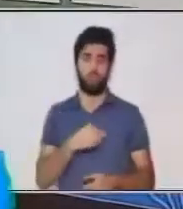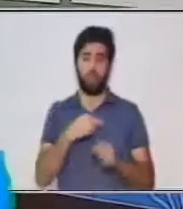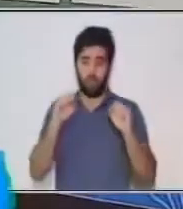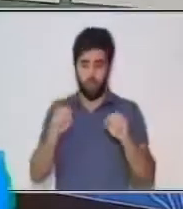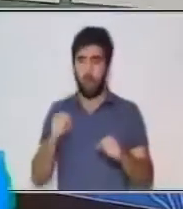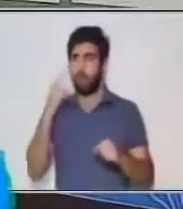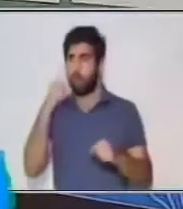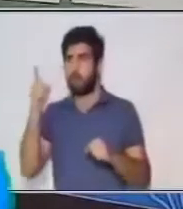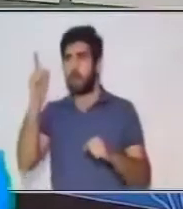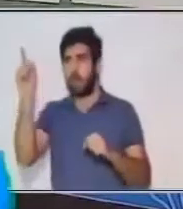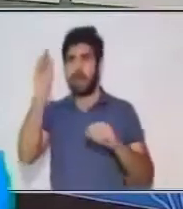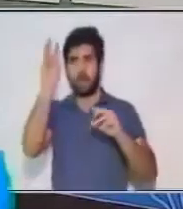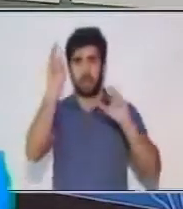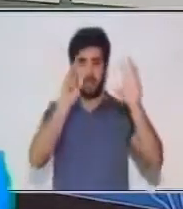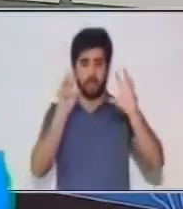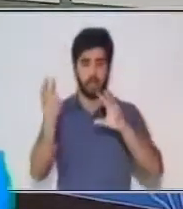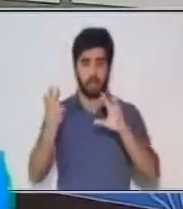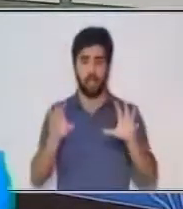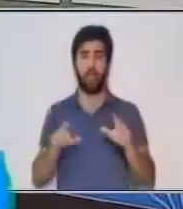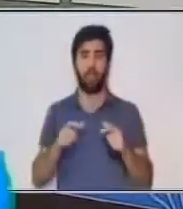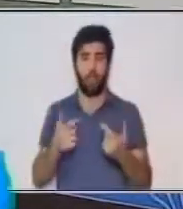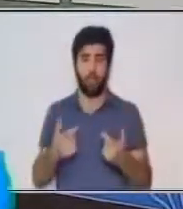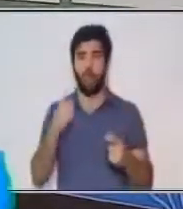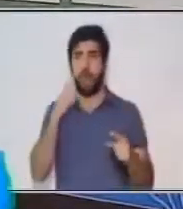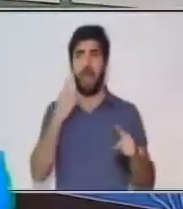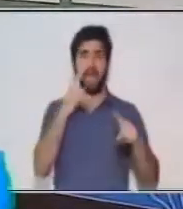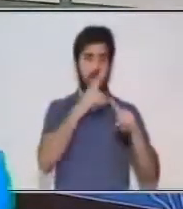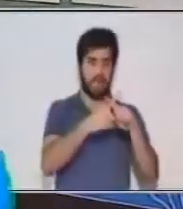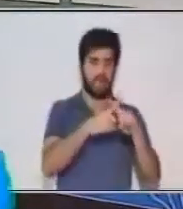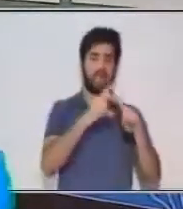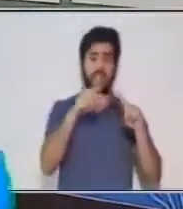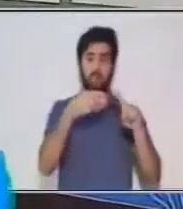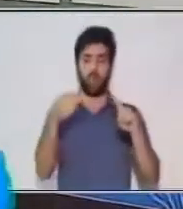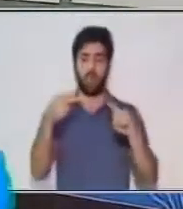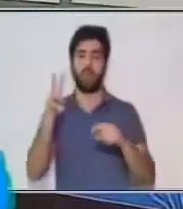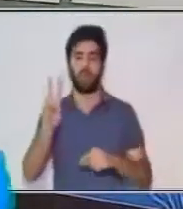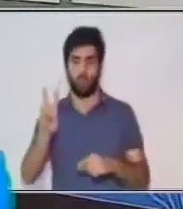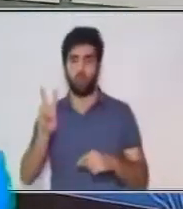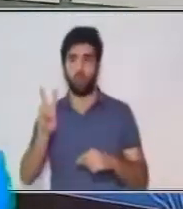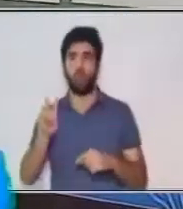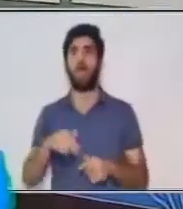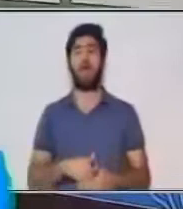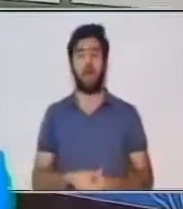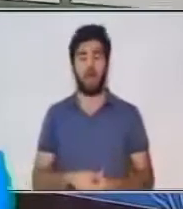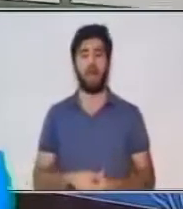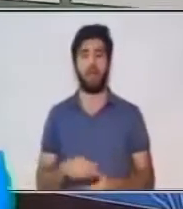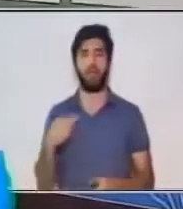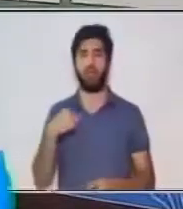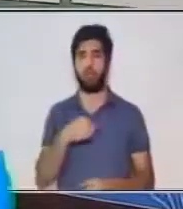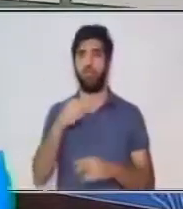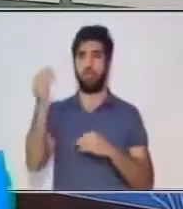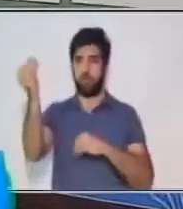y aquí, que es cuando x vale 2. Lo vamos a marcar positivo.